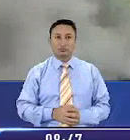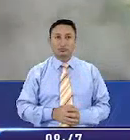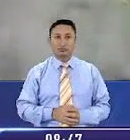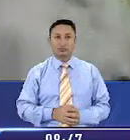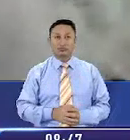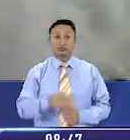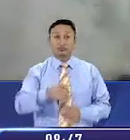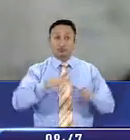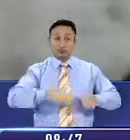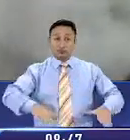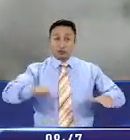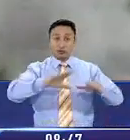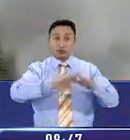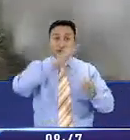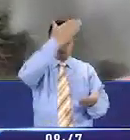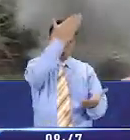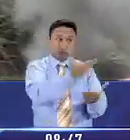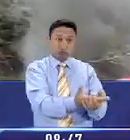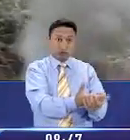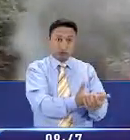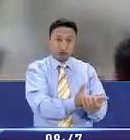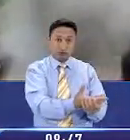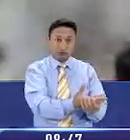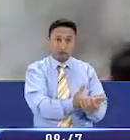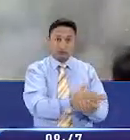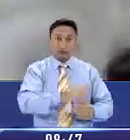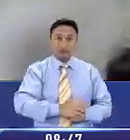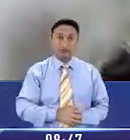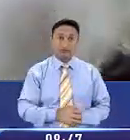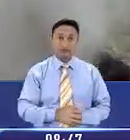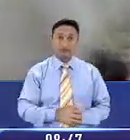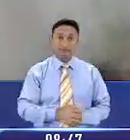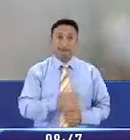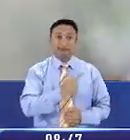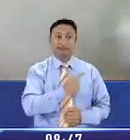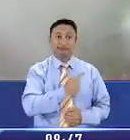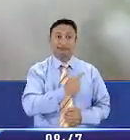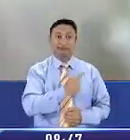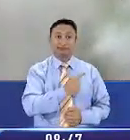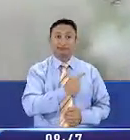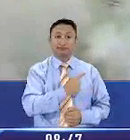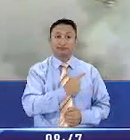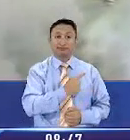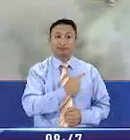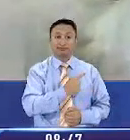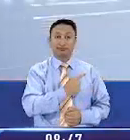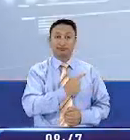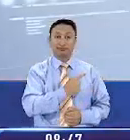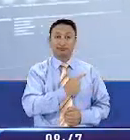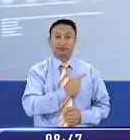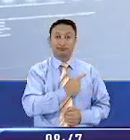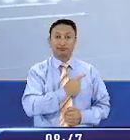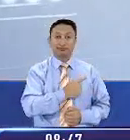Y ya en el lugar donde cayó la aeronave se encontraron con esto: cenizas y escombros en medio de fuego.